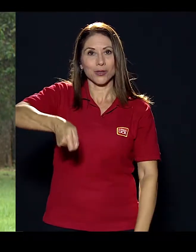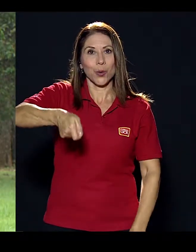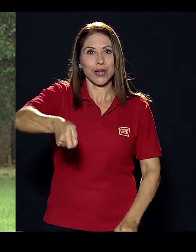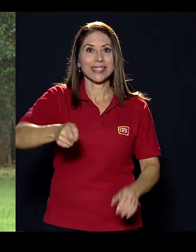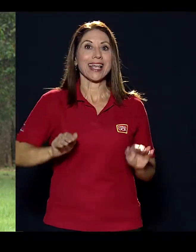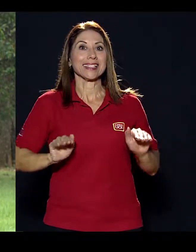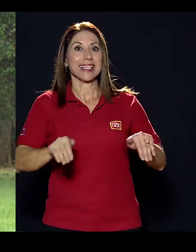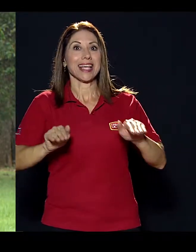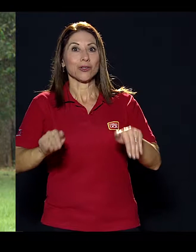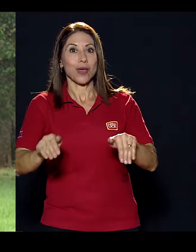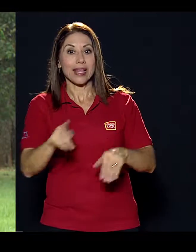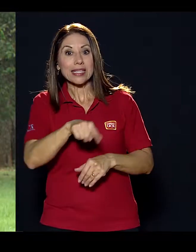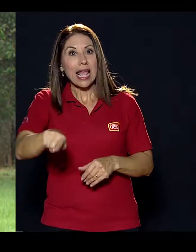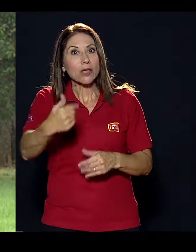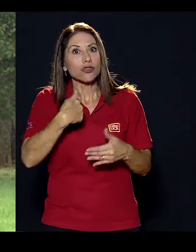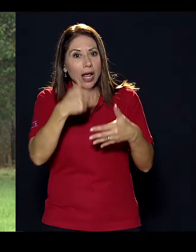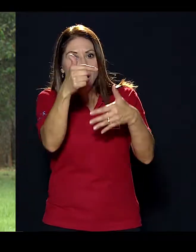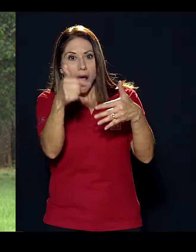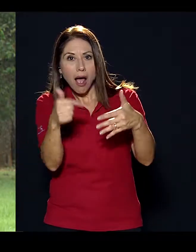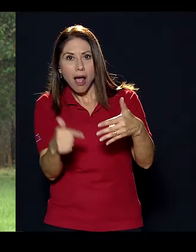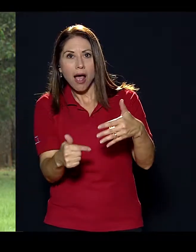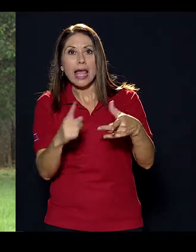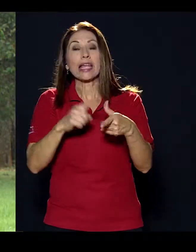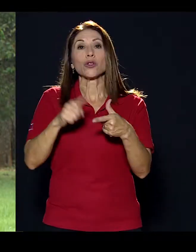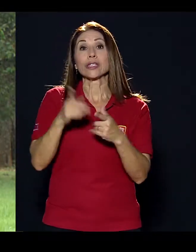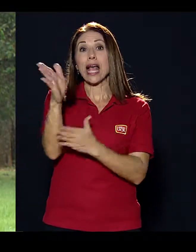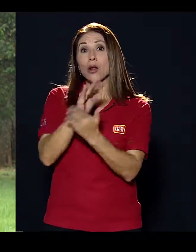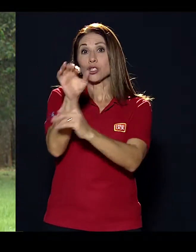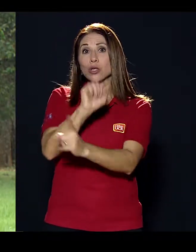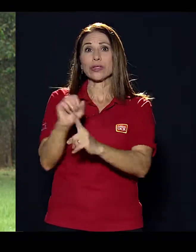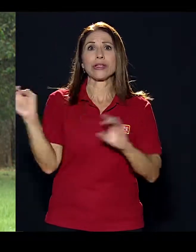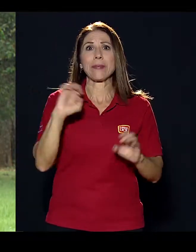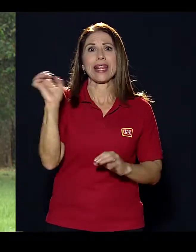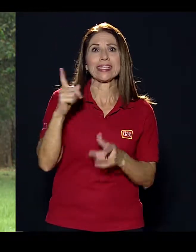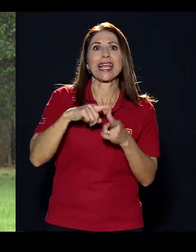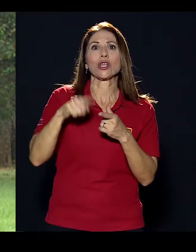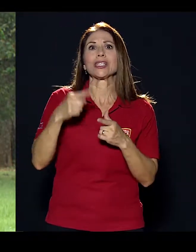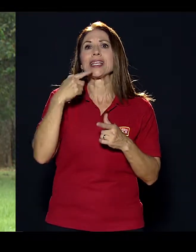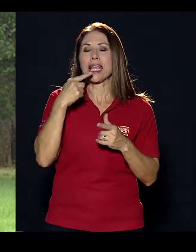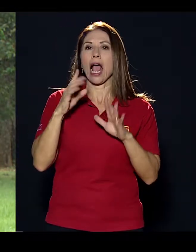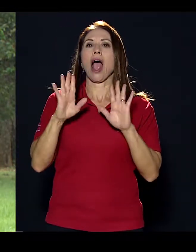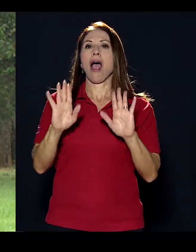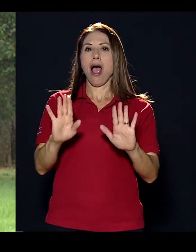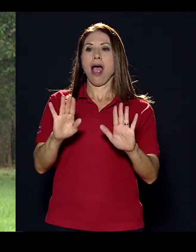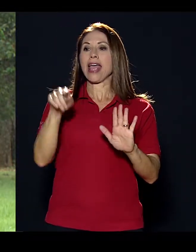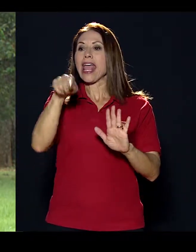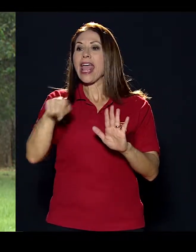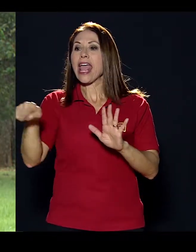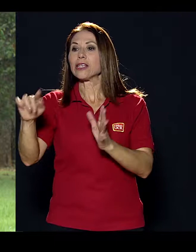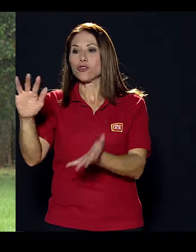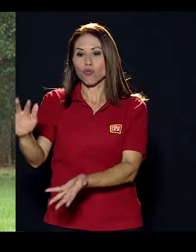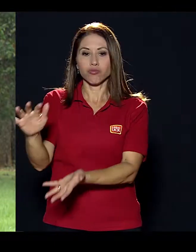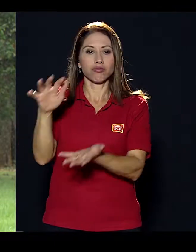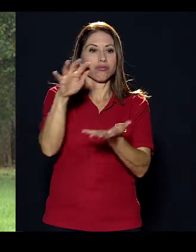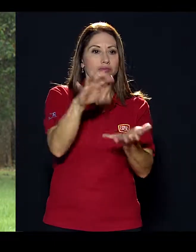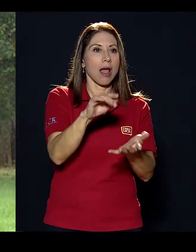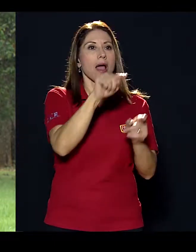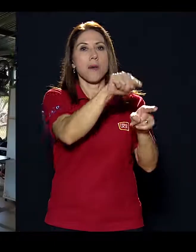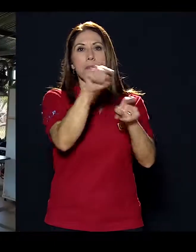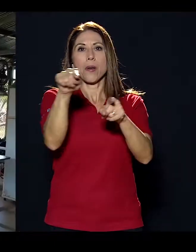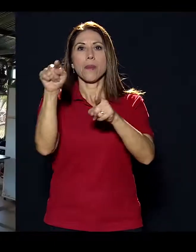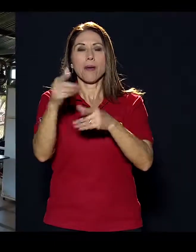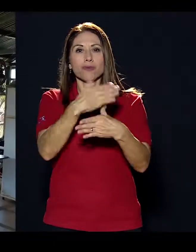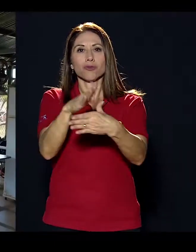sillas de ruedas, como para que ellos tengan ese stop y cuando hay una situación de esa emergencia, entonces diga, bueno, este grupo va para el albergue tal, es